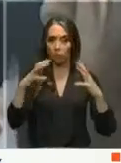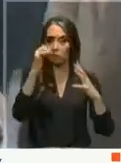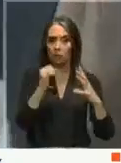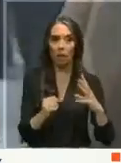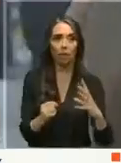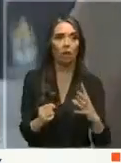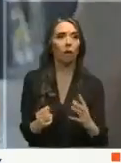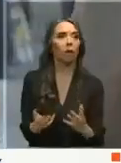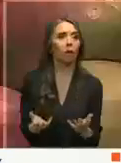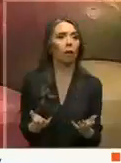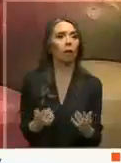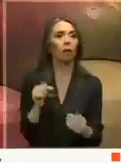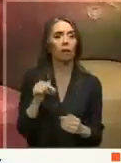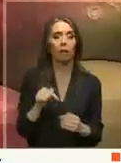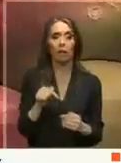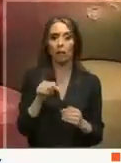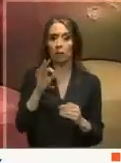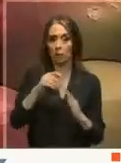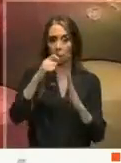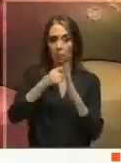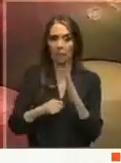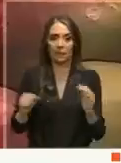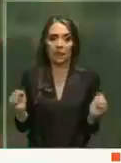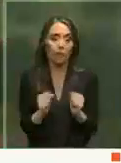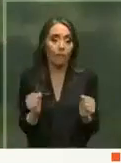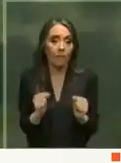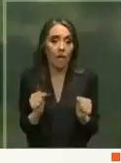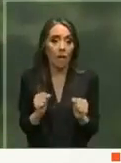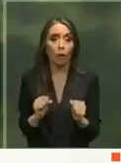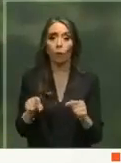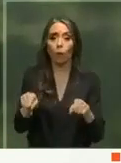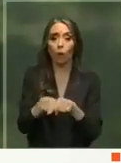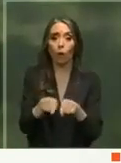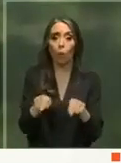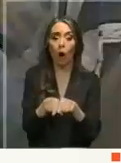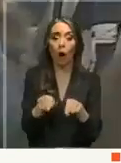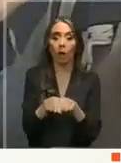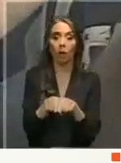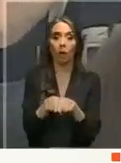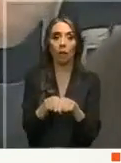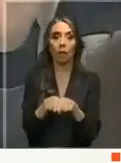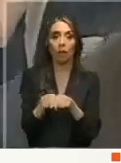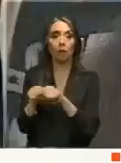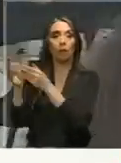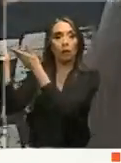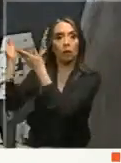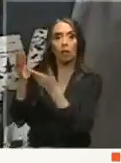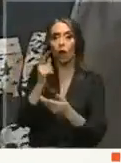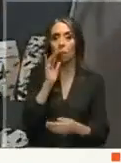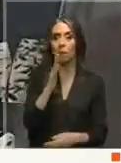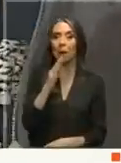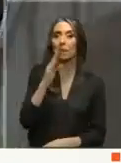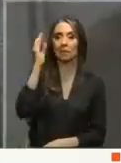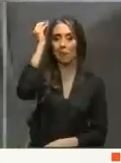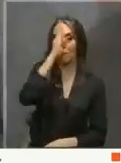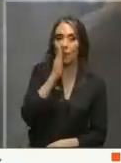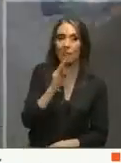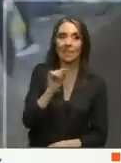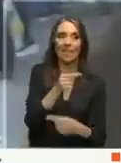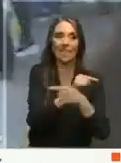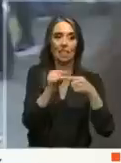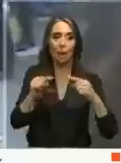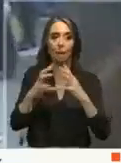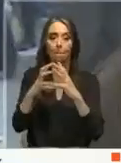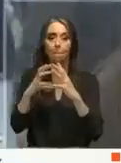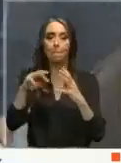como estamos en periodo de invierno, igual está llegando los melones, que esa semana no tiene, pero